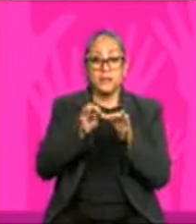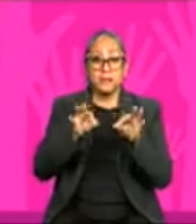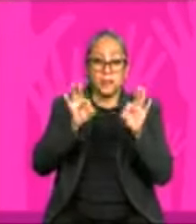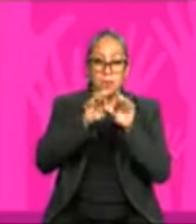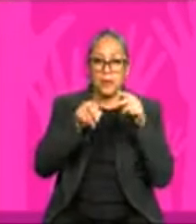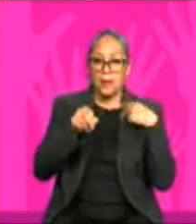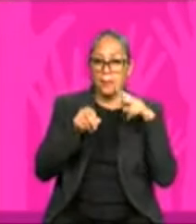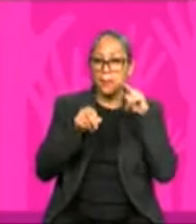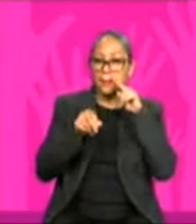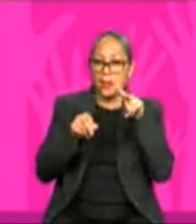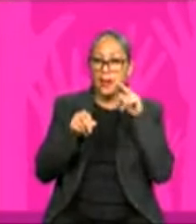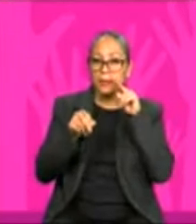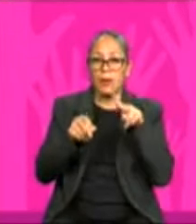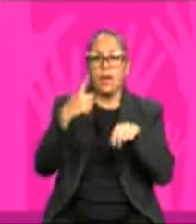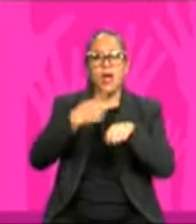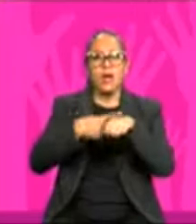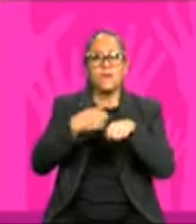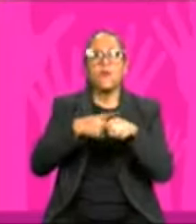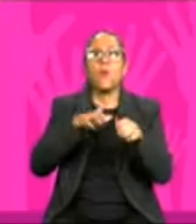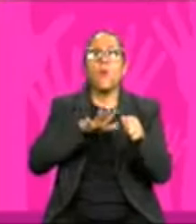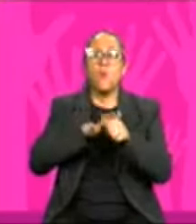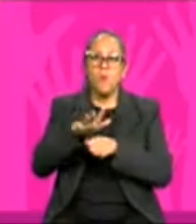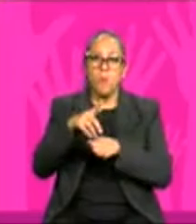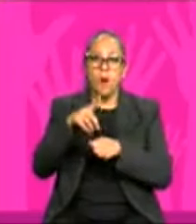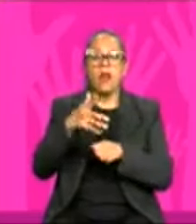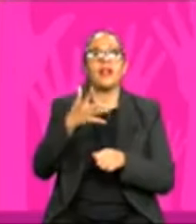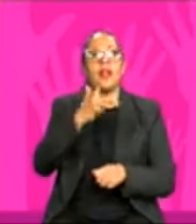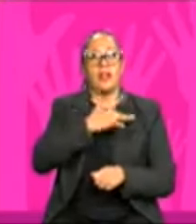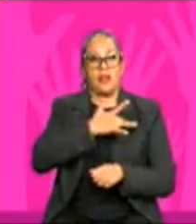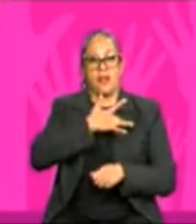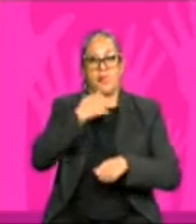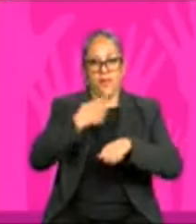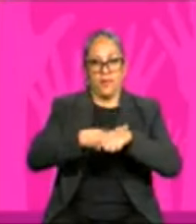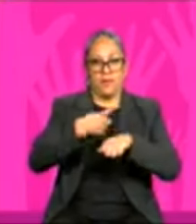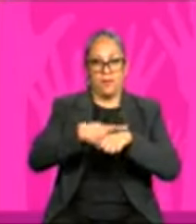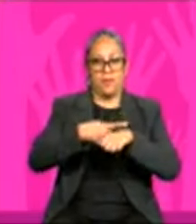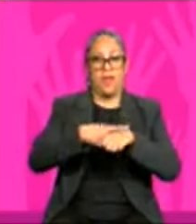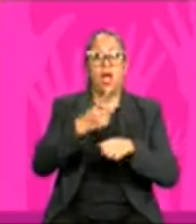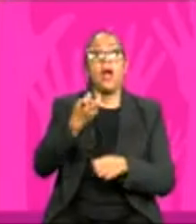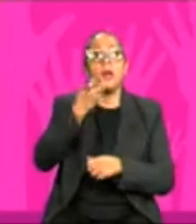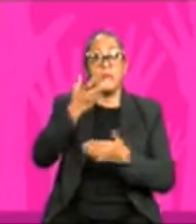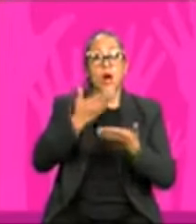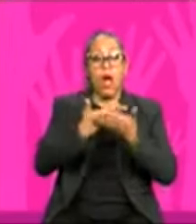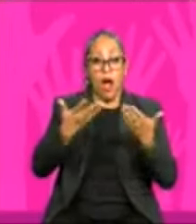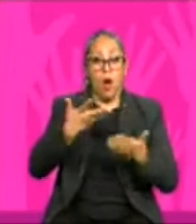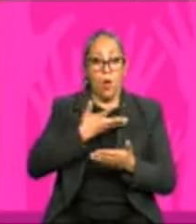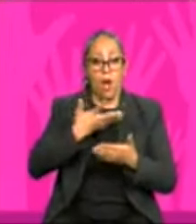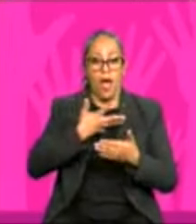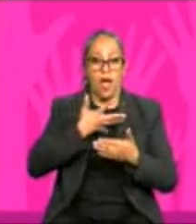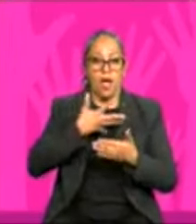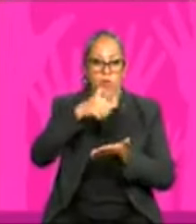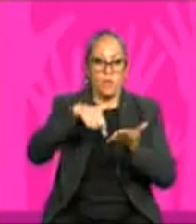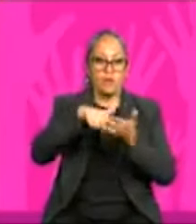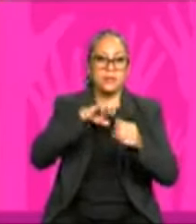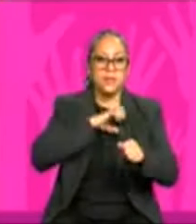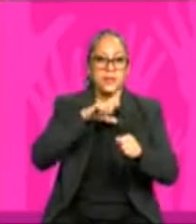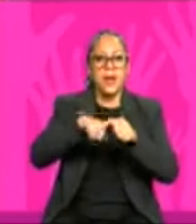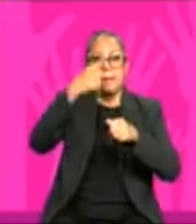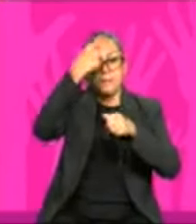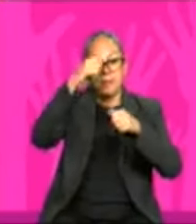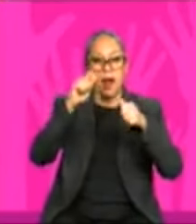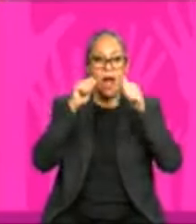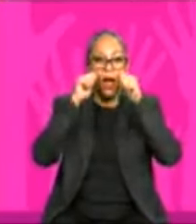estado es la enfermedad del corazón. Por ello, vamos a contar con salas especializadas para que se